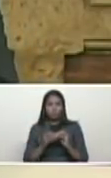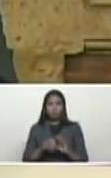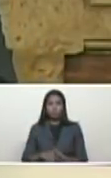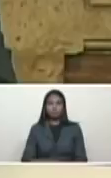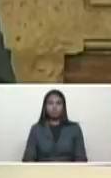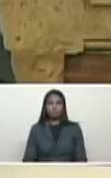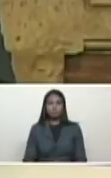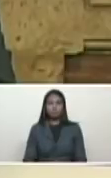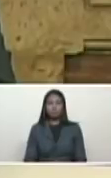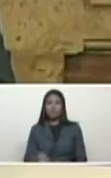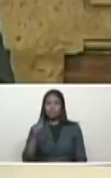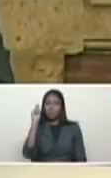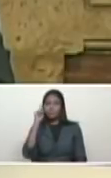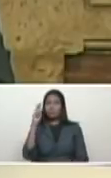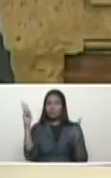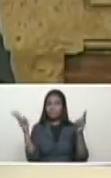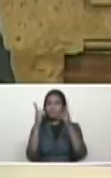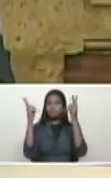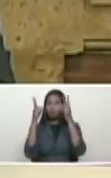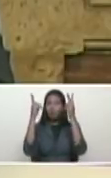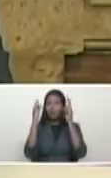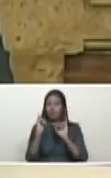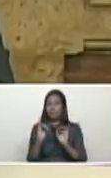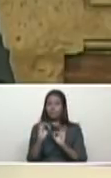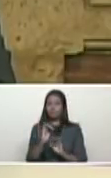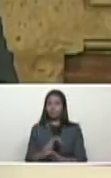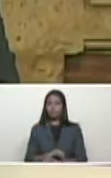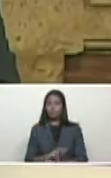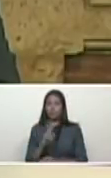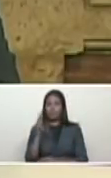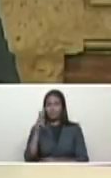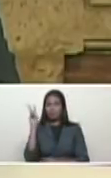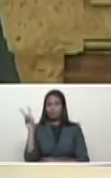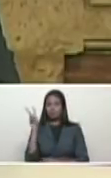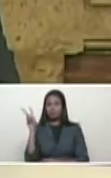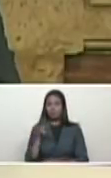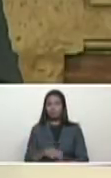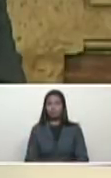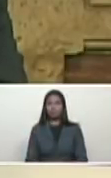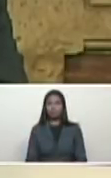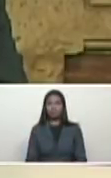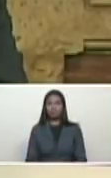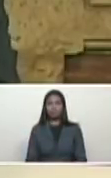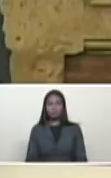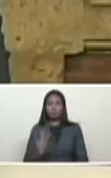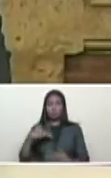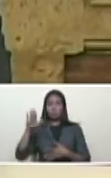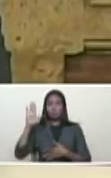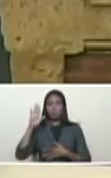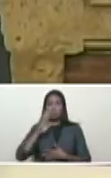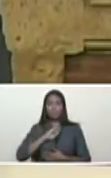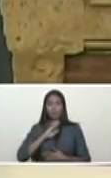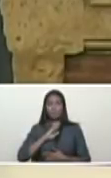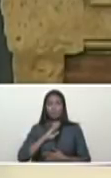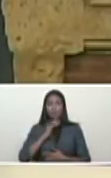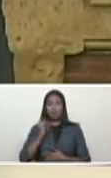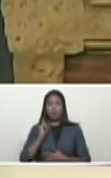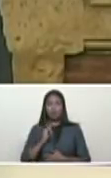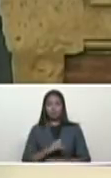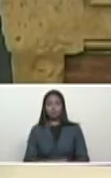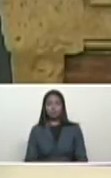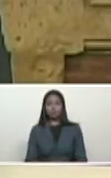sean meses de victoria de venezuela compromiso tenemos nosotros